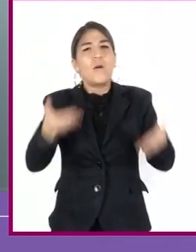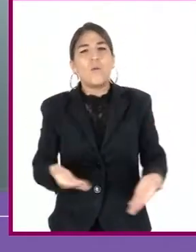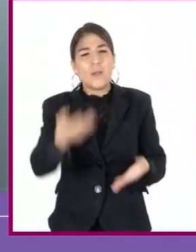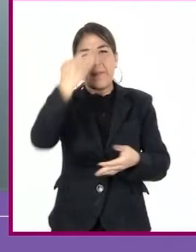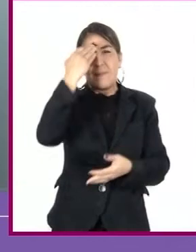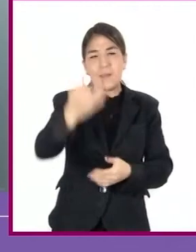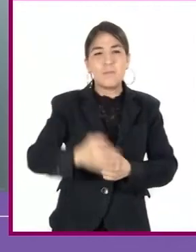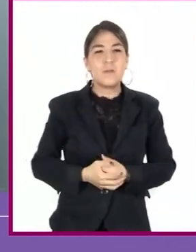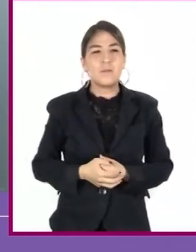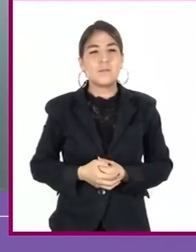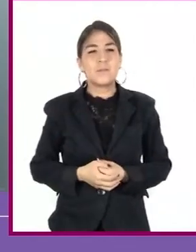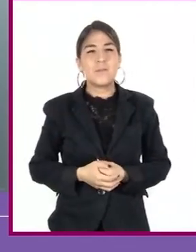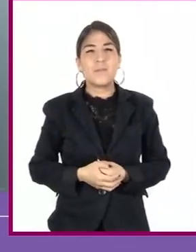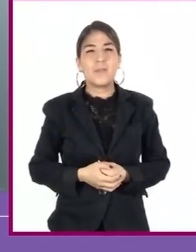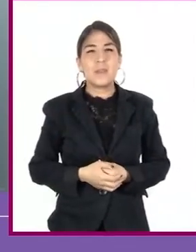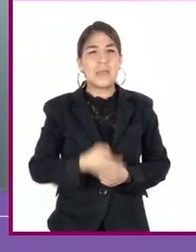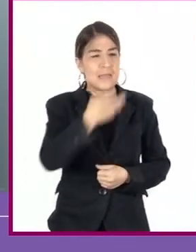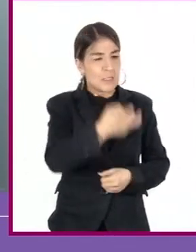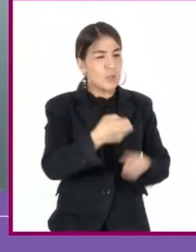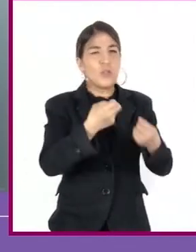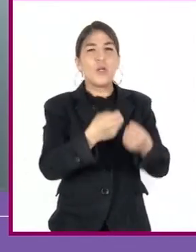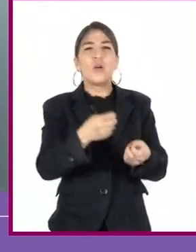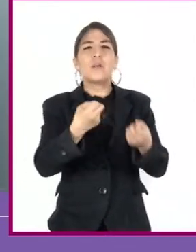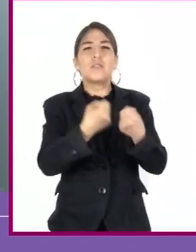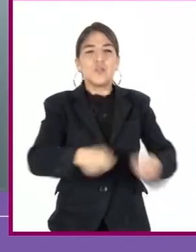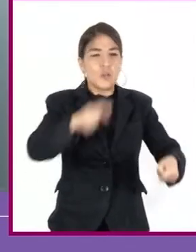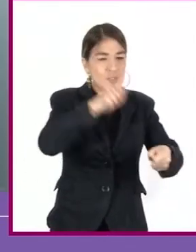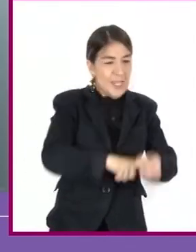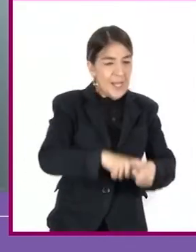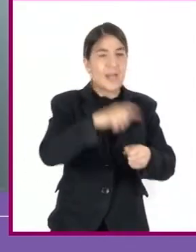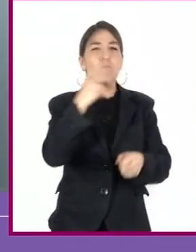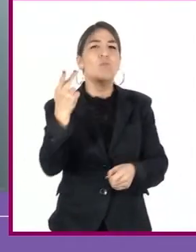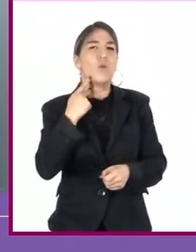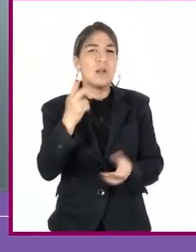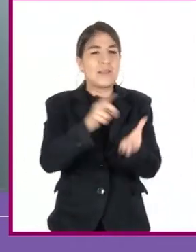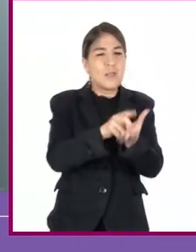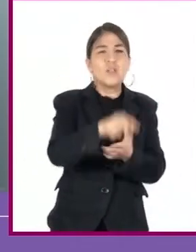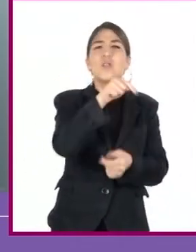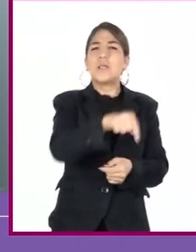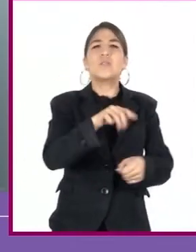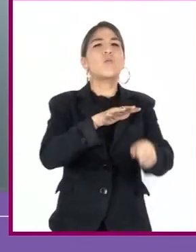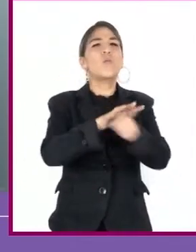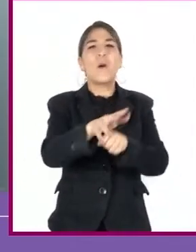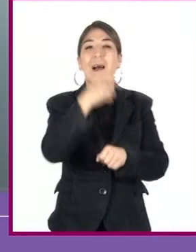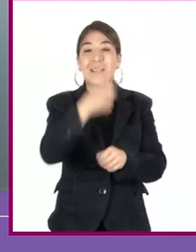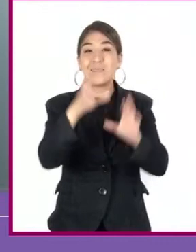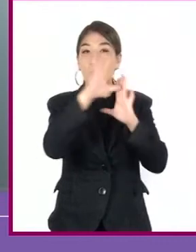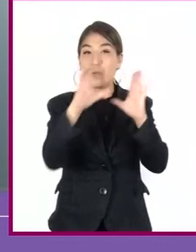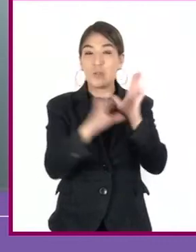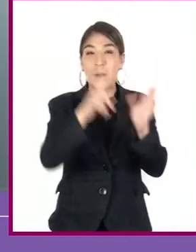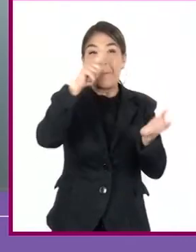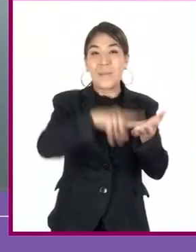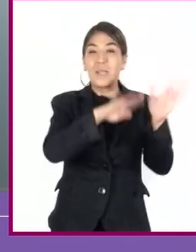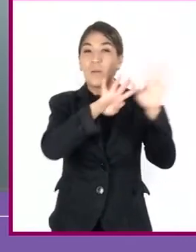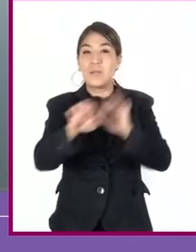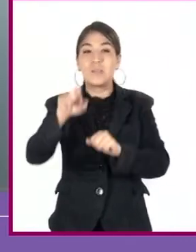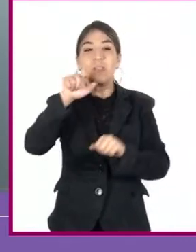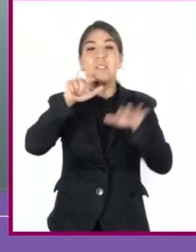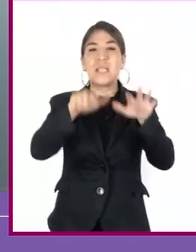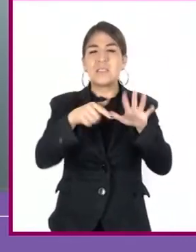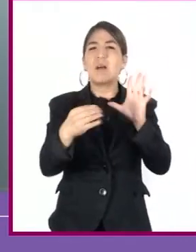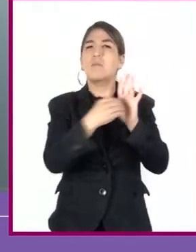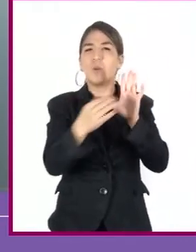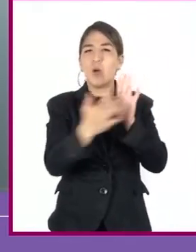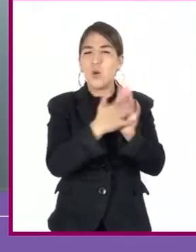esos derechos sociales y políticos anexados en la Constitución de 1917?